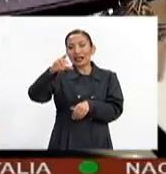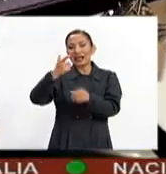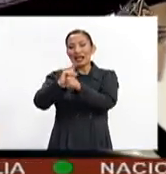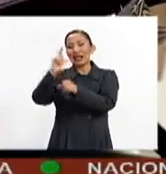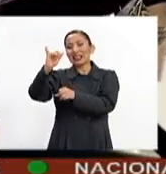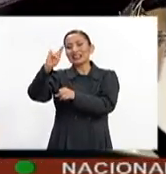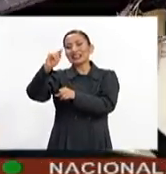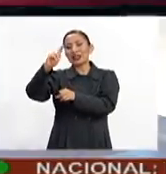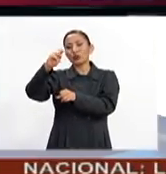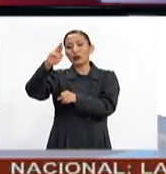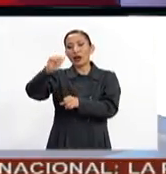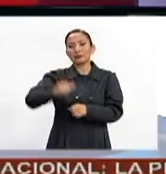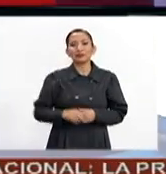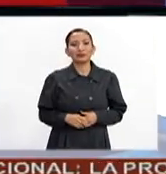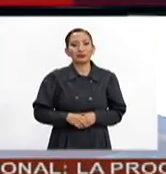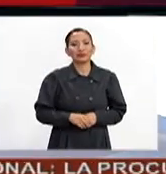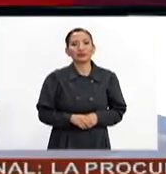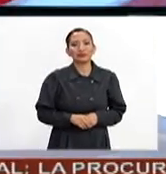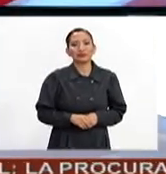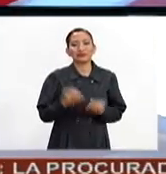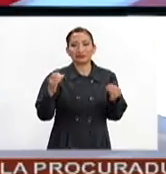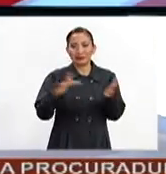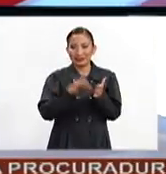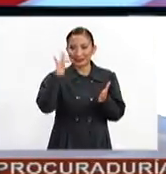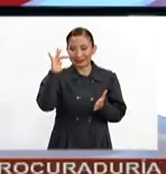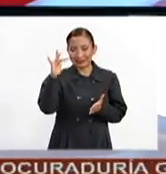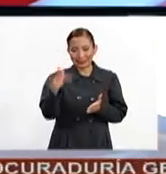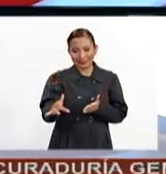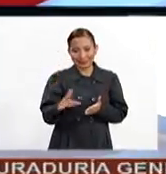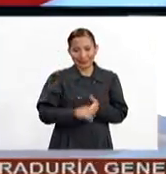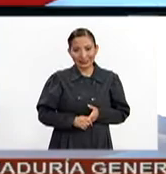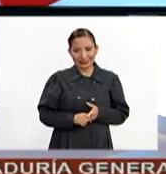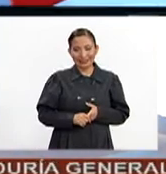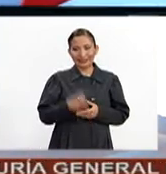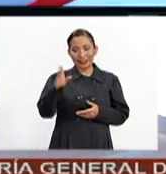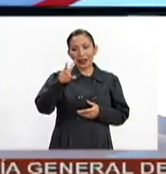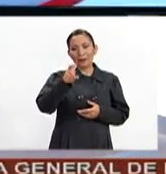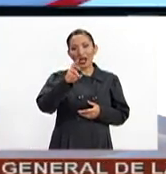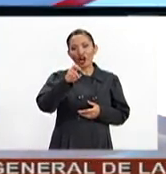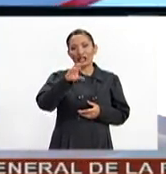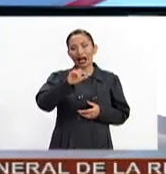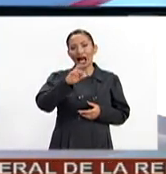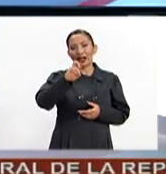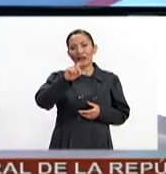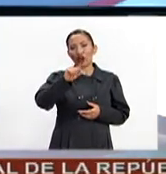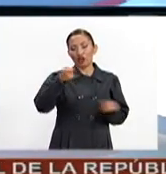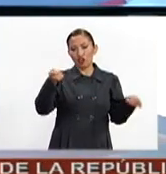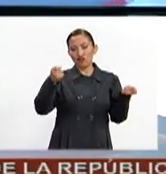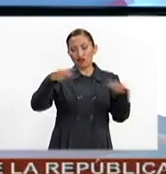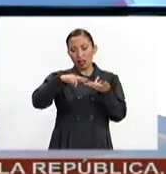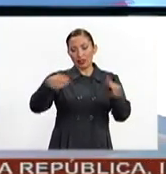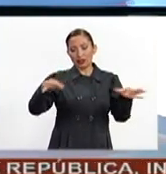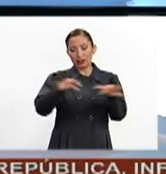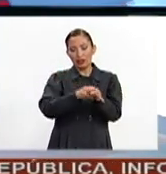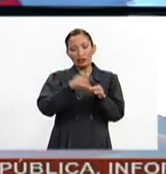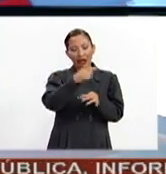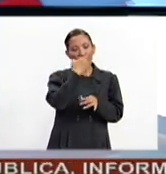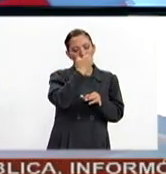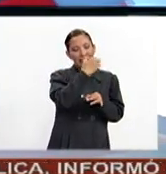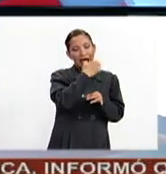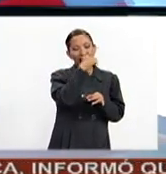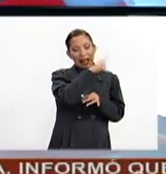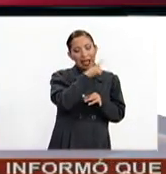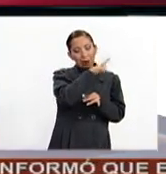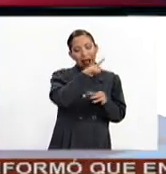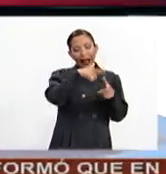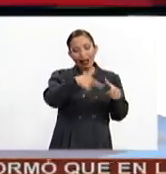/licenciatura. Bueno, pues muchísimas gracias a Verónica Rendón, coordinadora de vinculación y extensión de la Escuela de